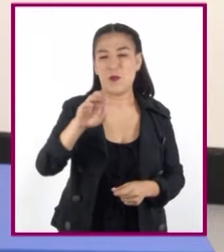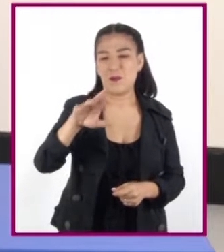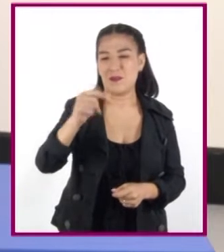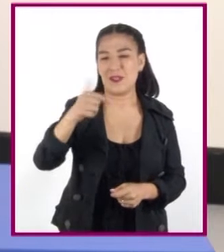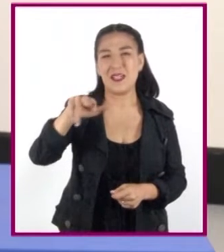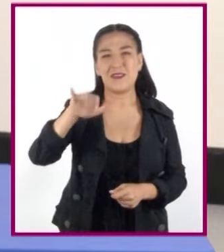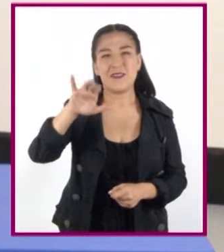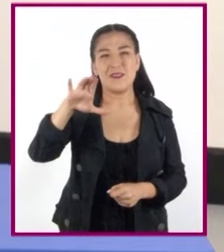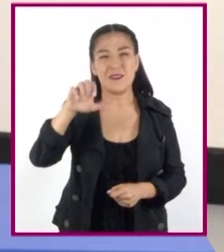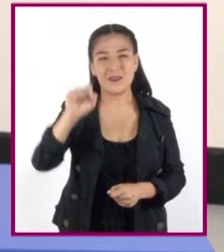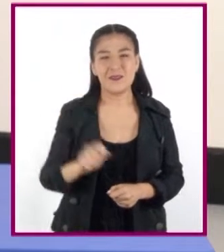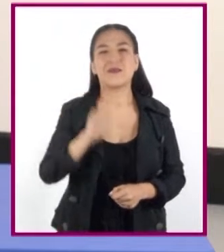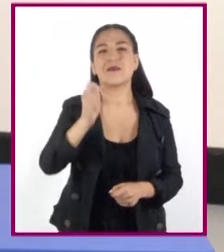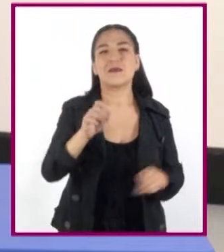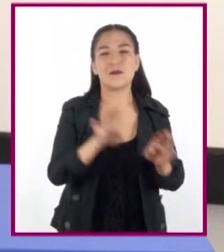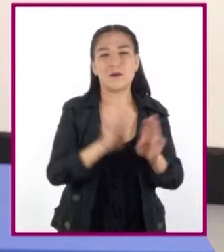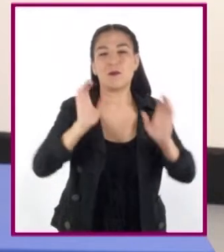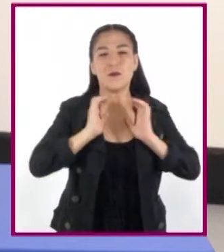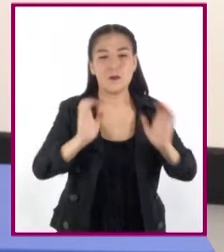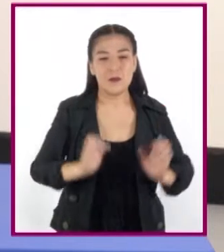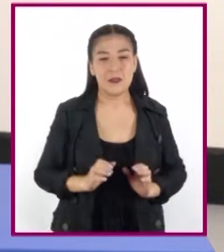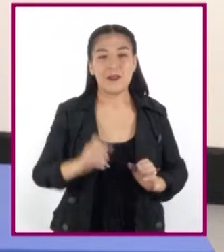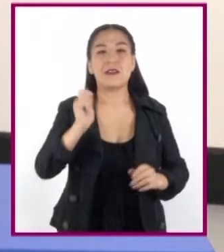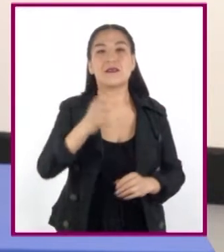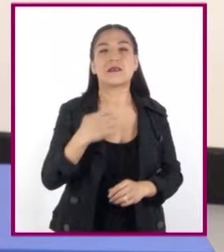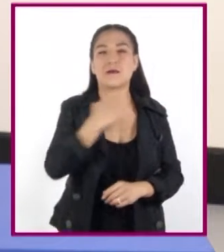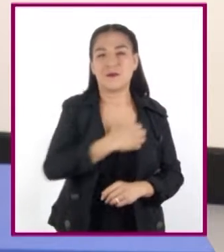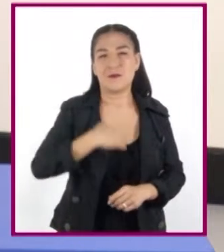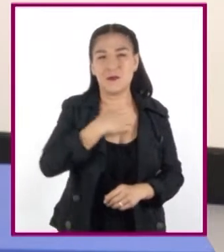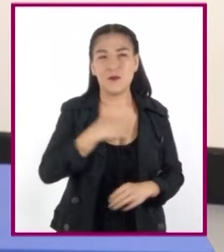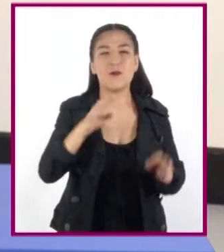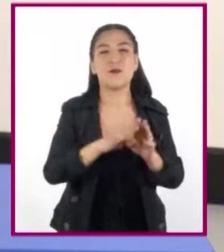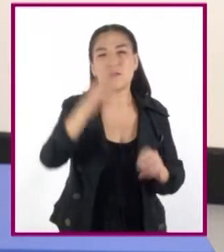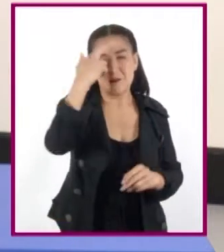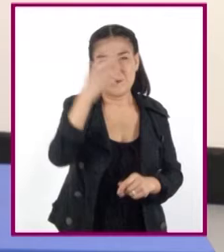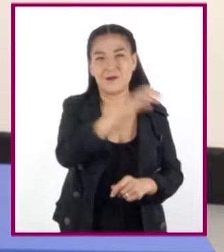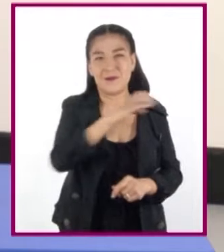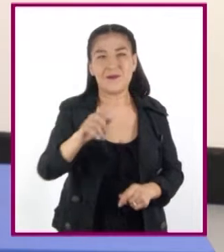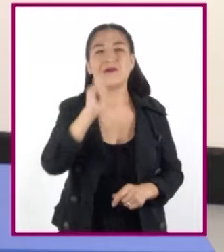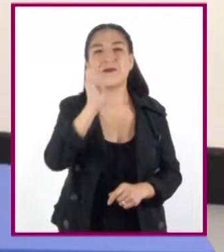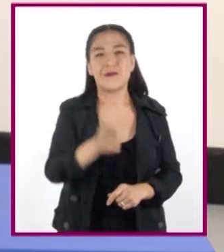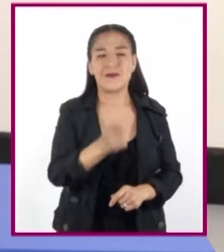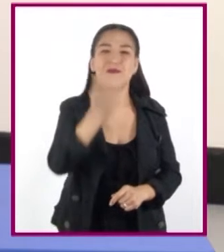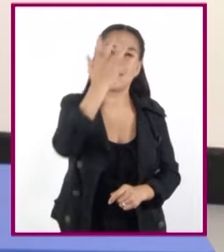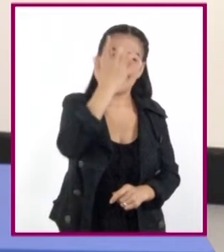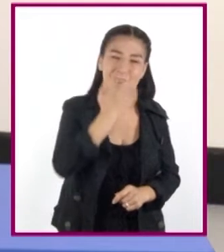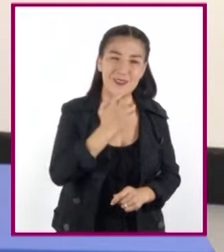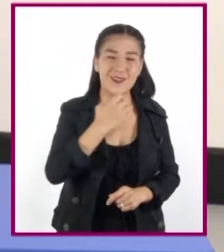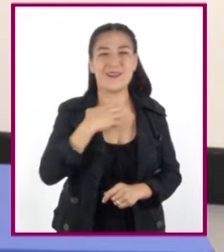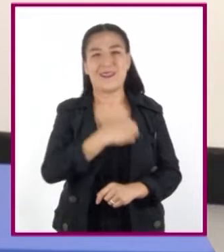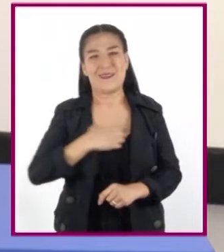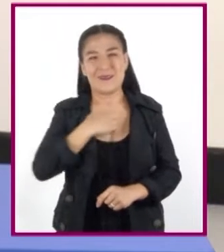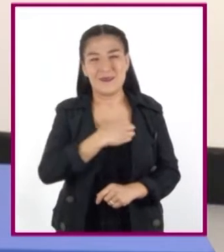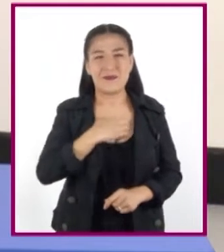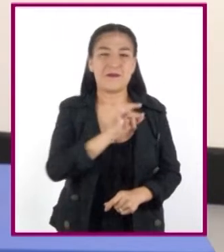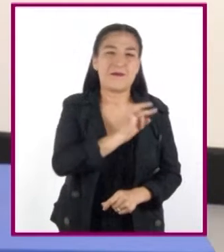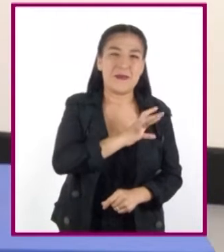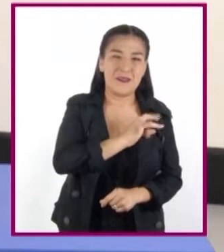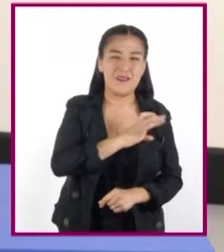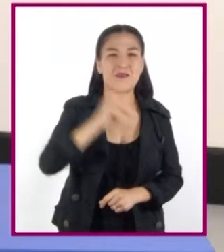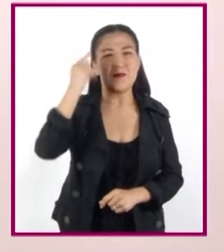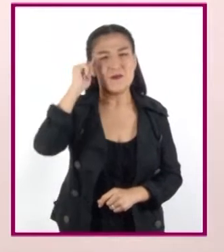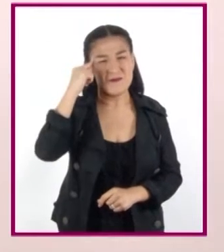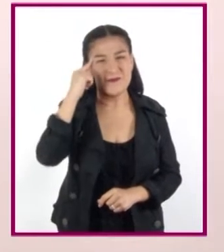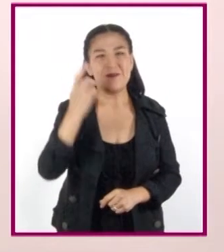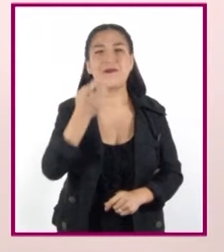a reacciones de nuestro cuerpo. Las emociones que se reconocen generalmente son la tristeza, la alegría, el miedo o el